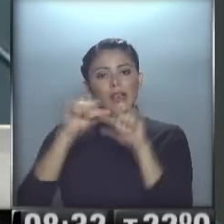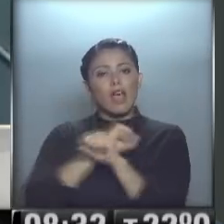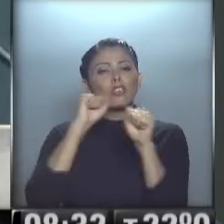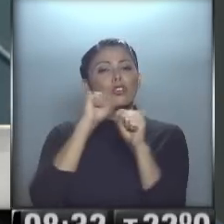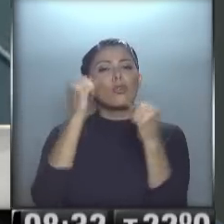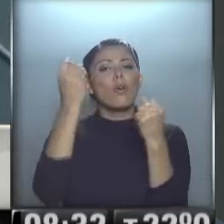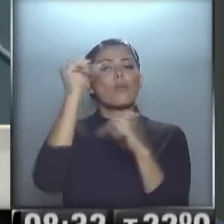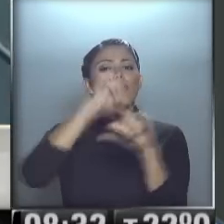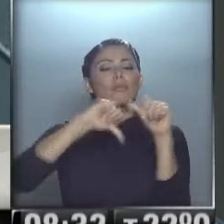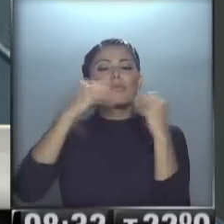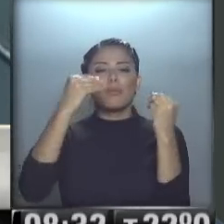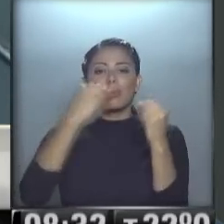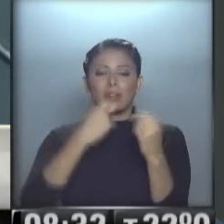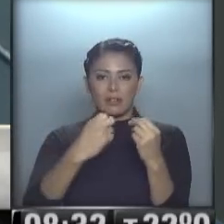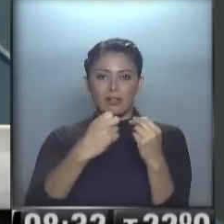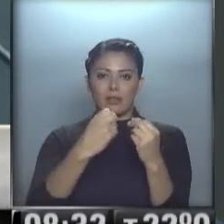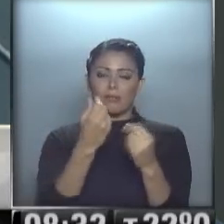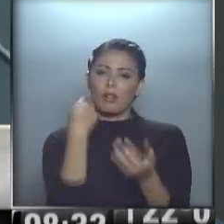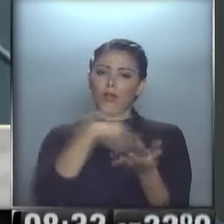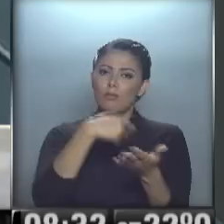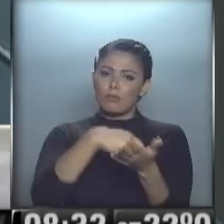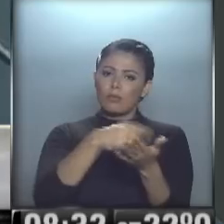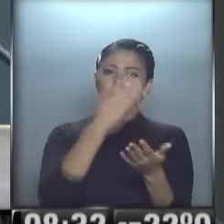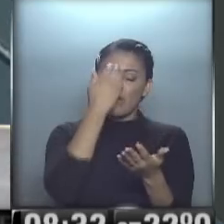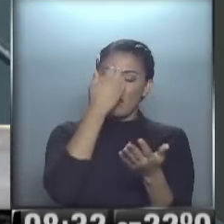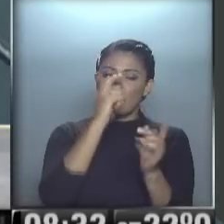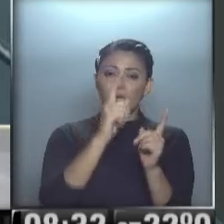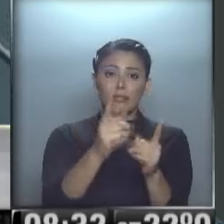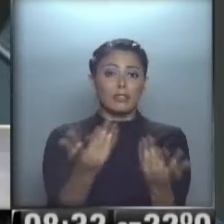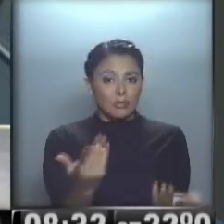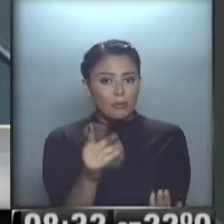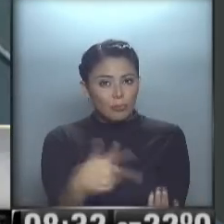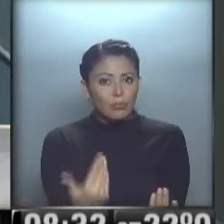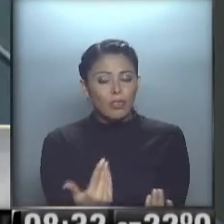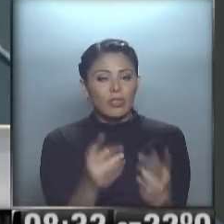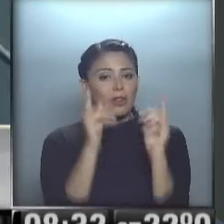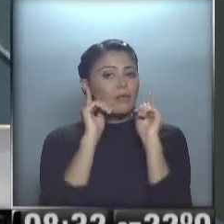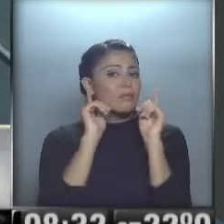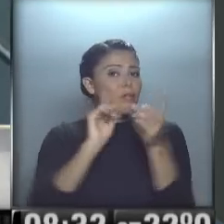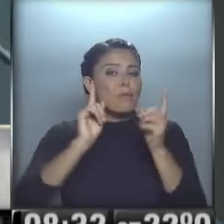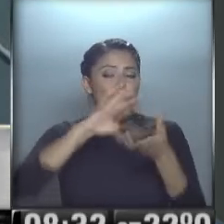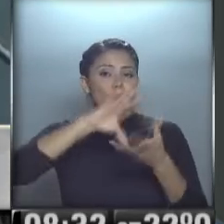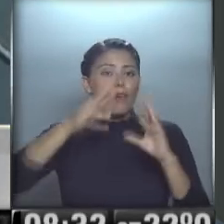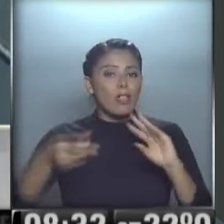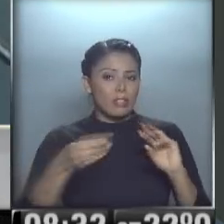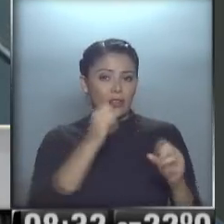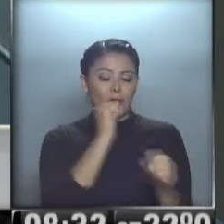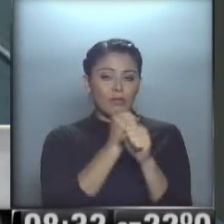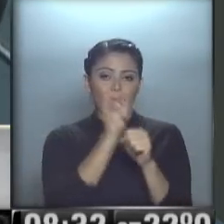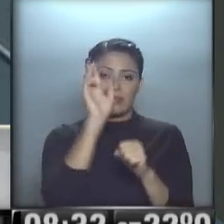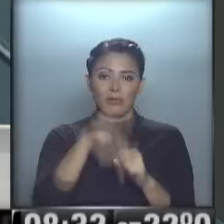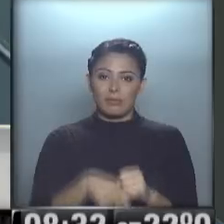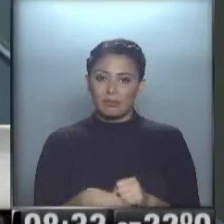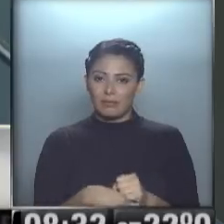tiene alto costo de inversión pero bajo costo de provisión de energía y eso permitirá sostener un modelo de costo medio de